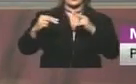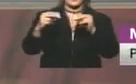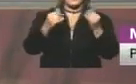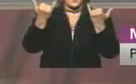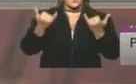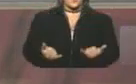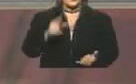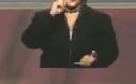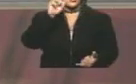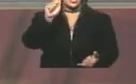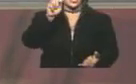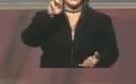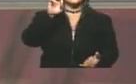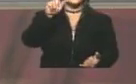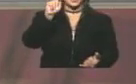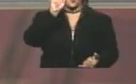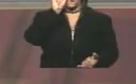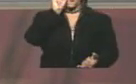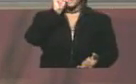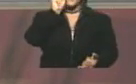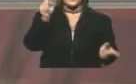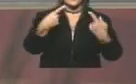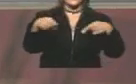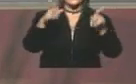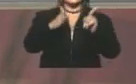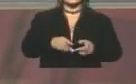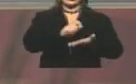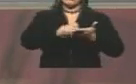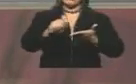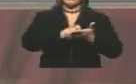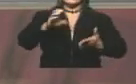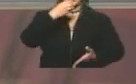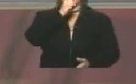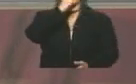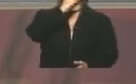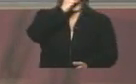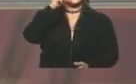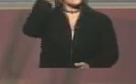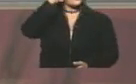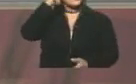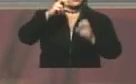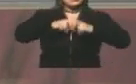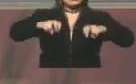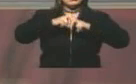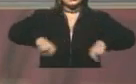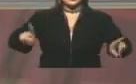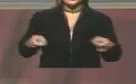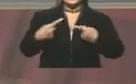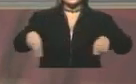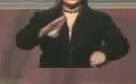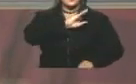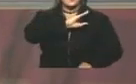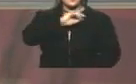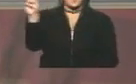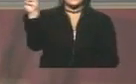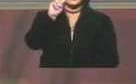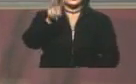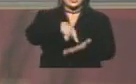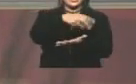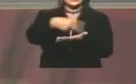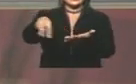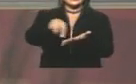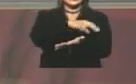hacer con Adrián Oscar Lista, quien es músico, compositor y cantante, docente e investigador del folclore, la música y la